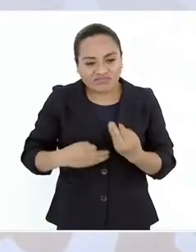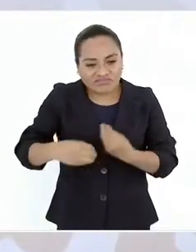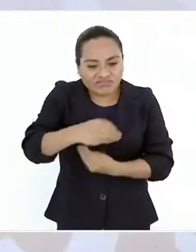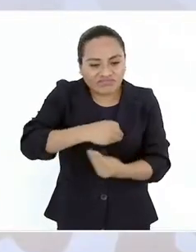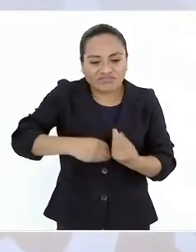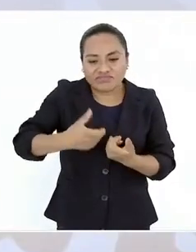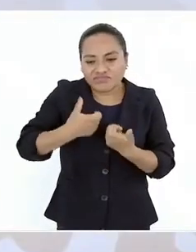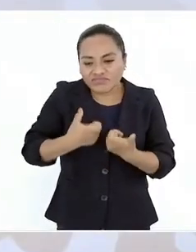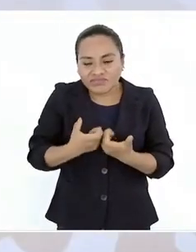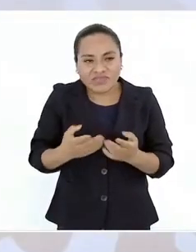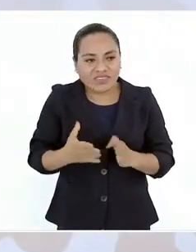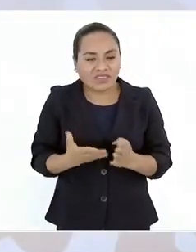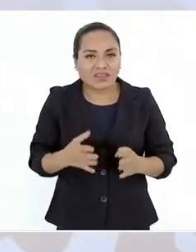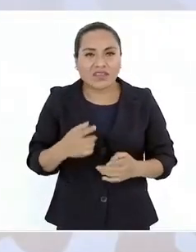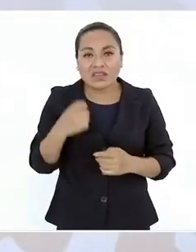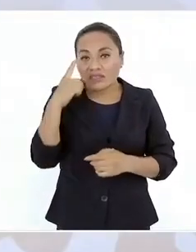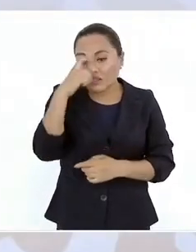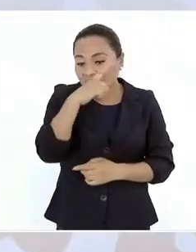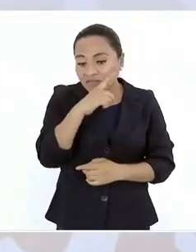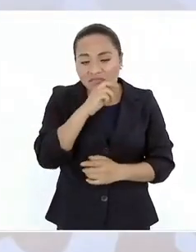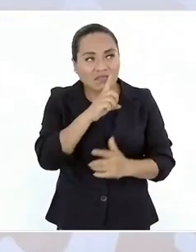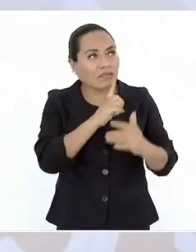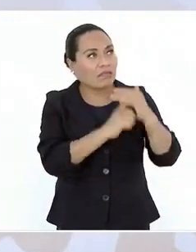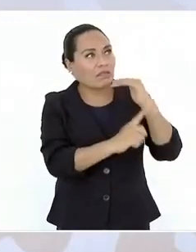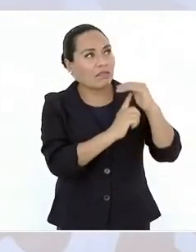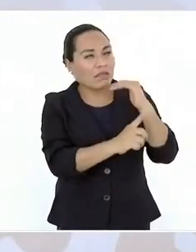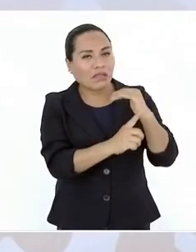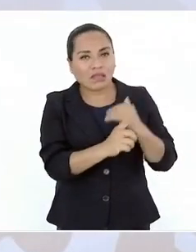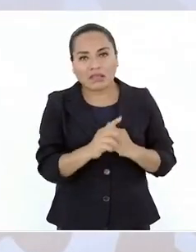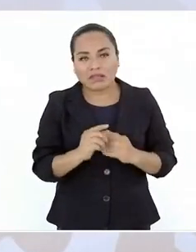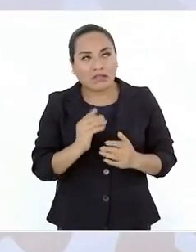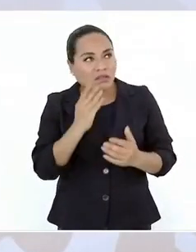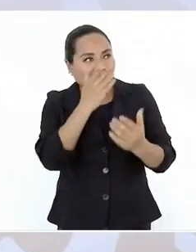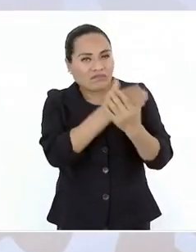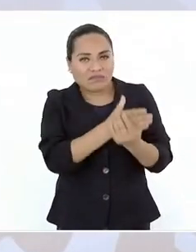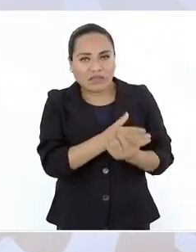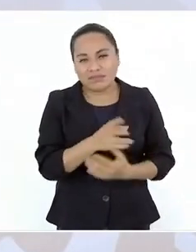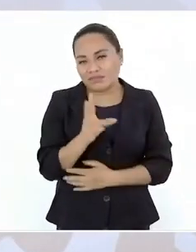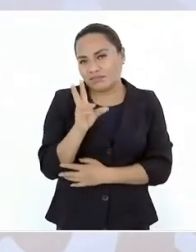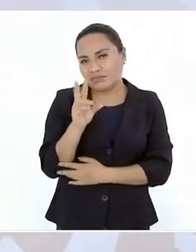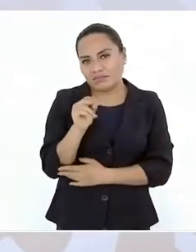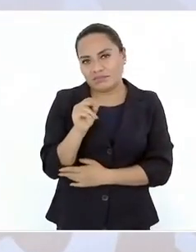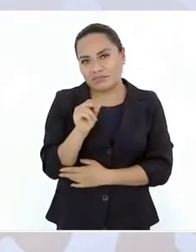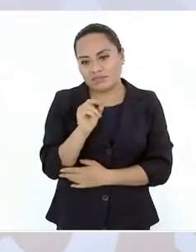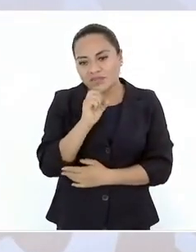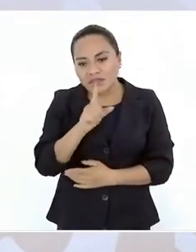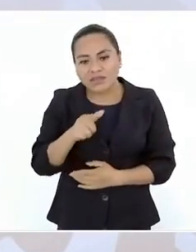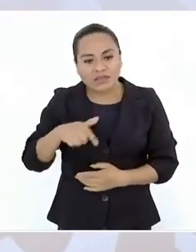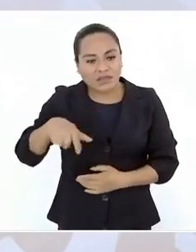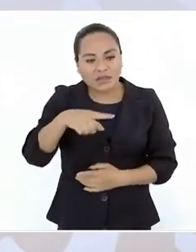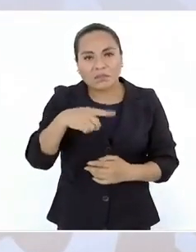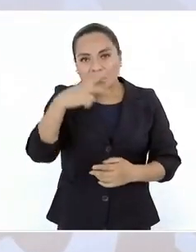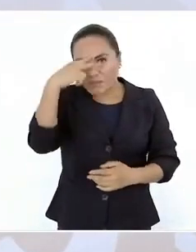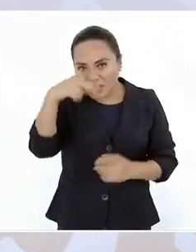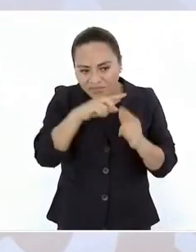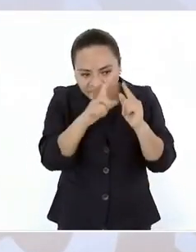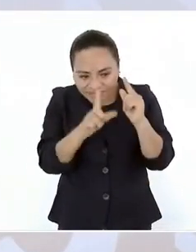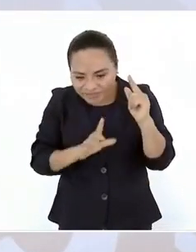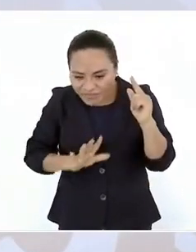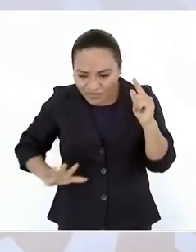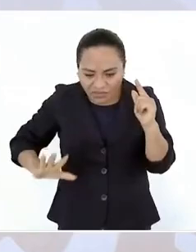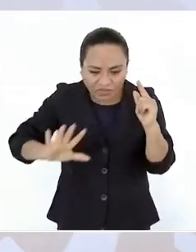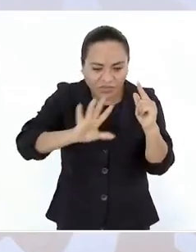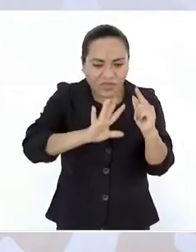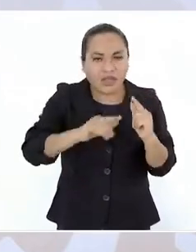queremos que el mexicano pueda vivir, trabajar, ser feliz donde